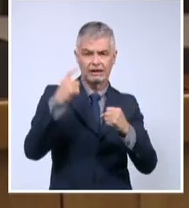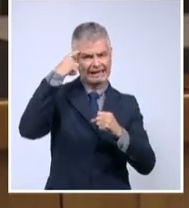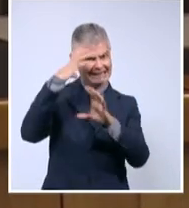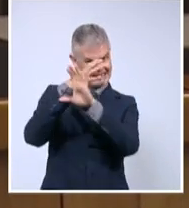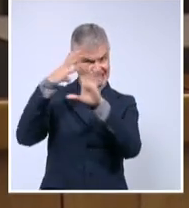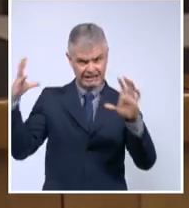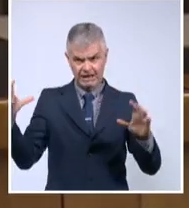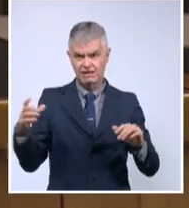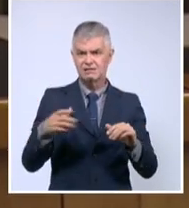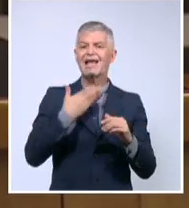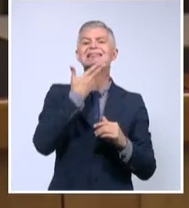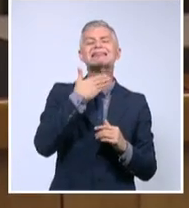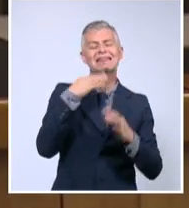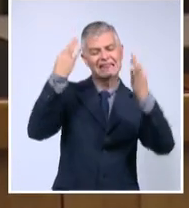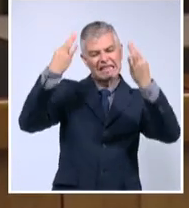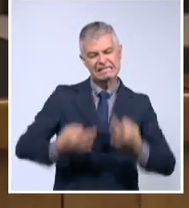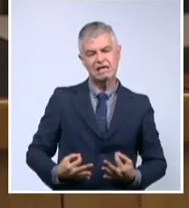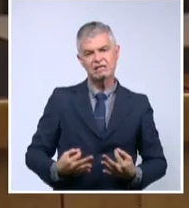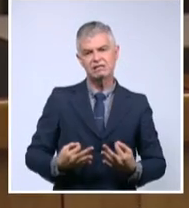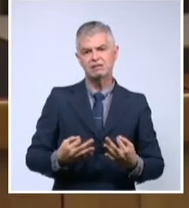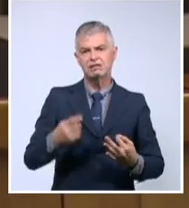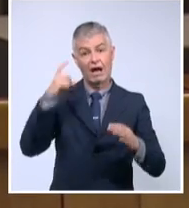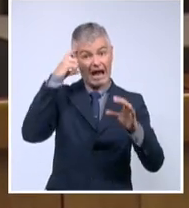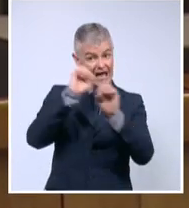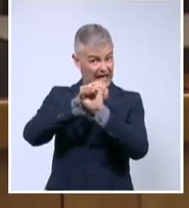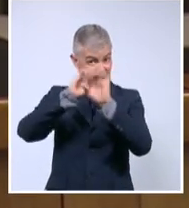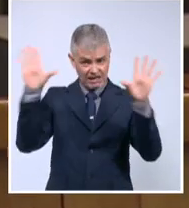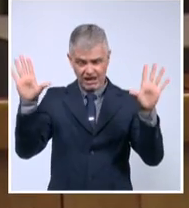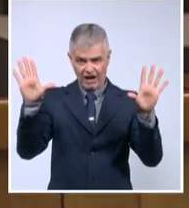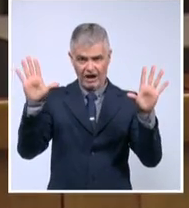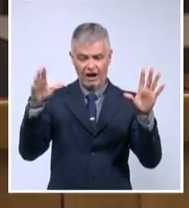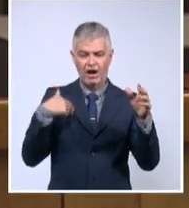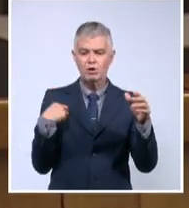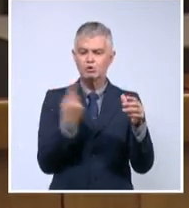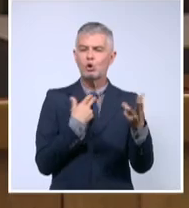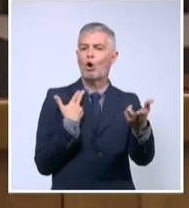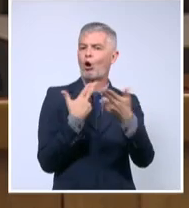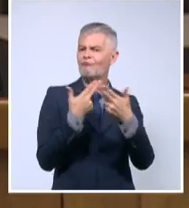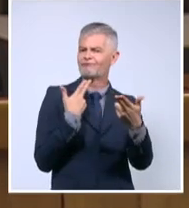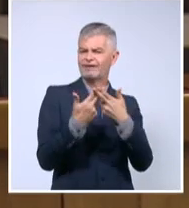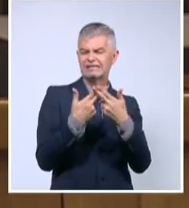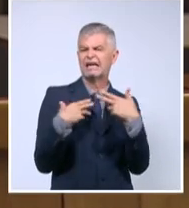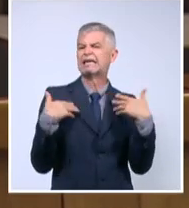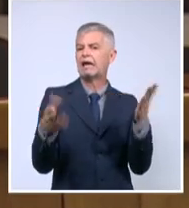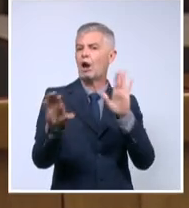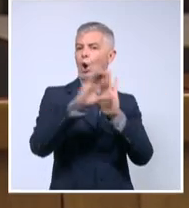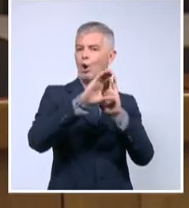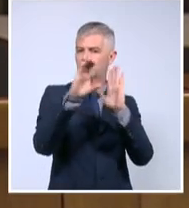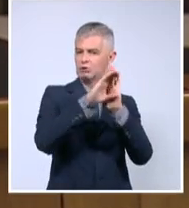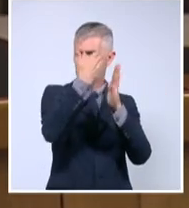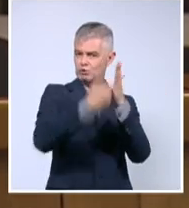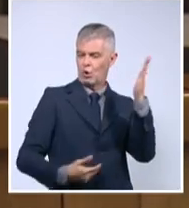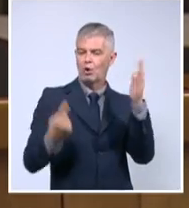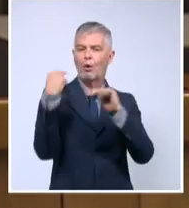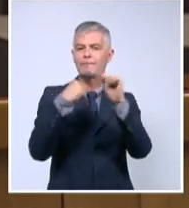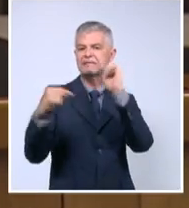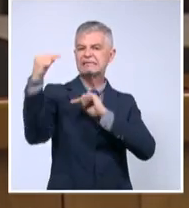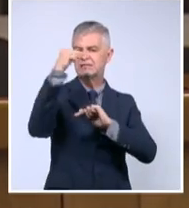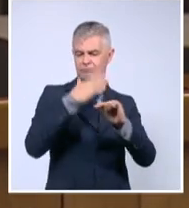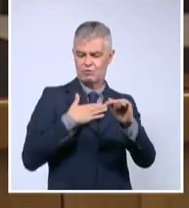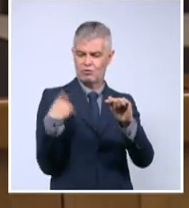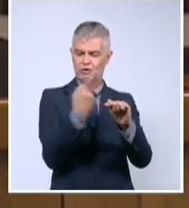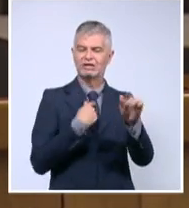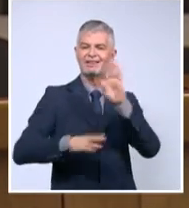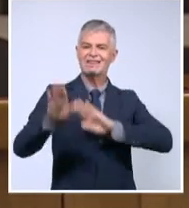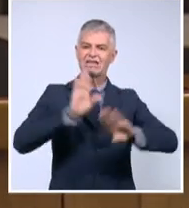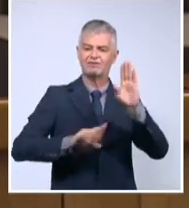inteligencia, con decencia, con lucidez y con apego a nuestra Constitución y a los principios que defendemos,